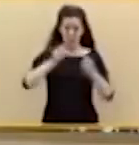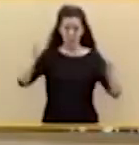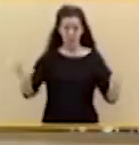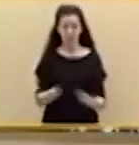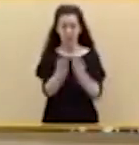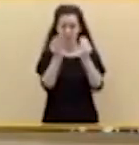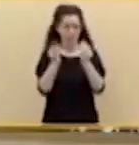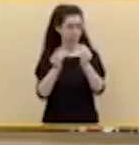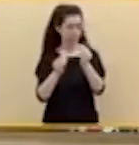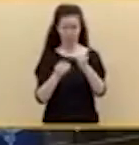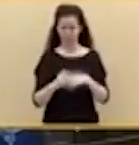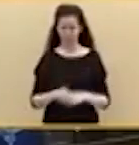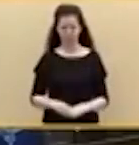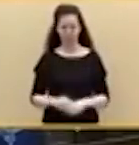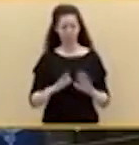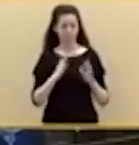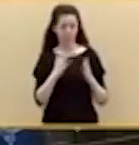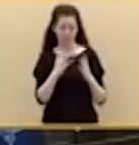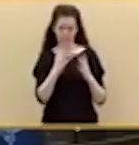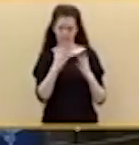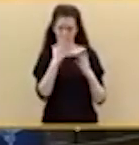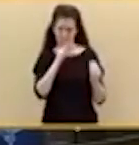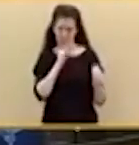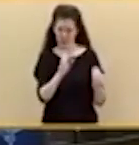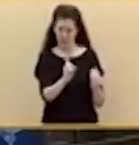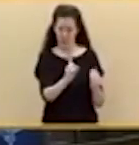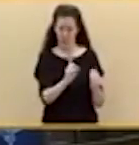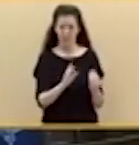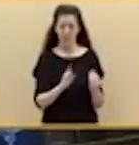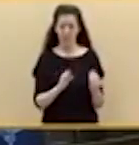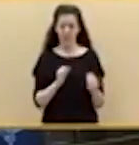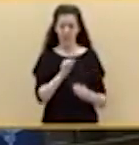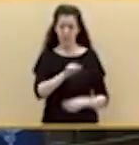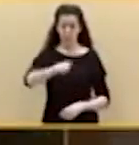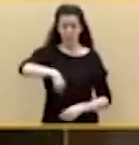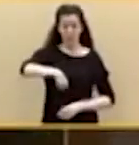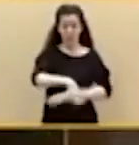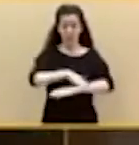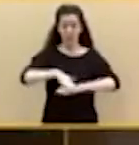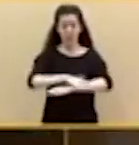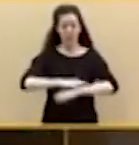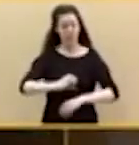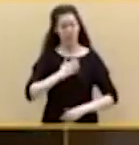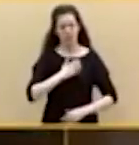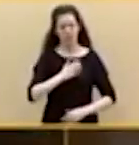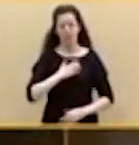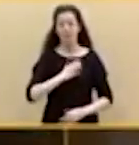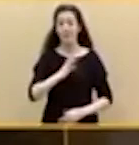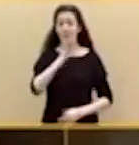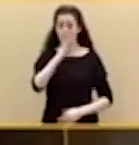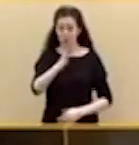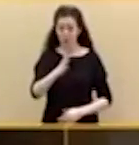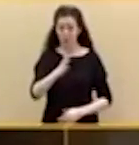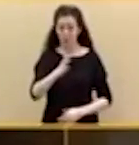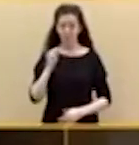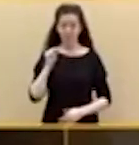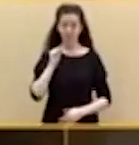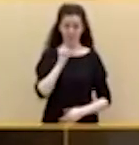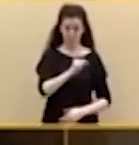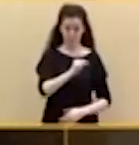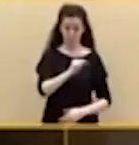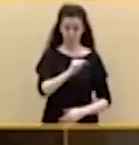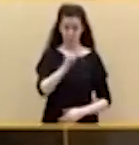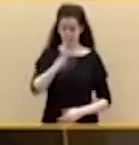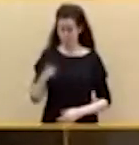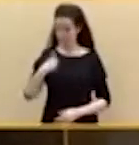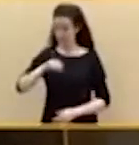gobernar Va a tener que estar Negociando Obviamente Con Los independentistas Y Con El PNV